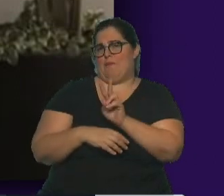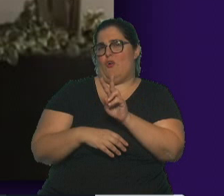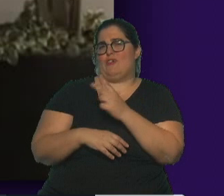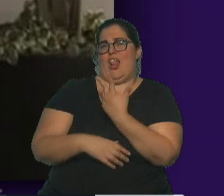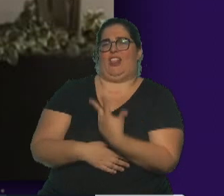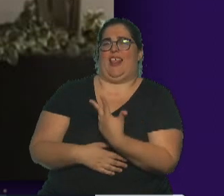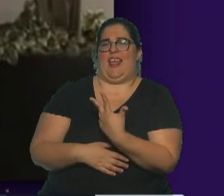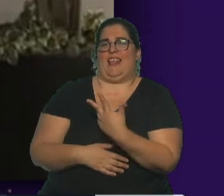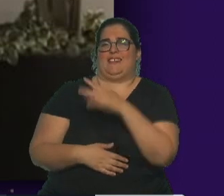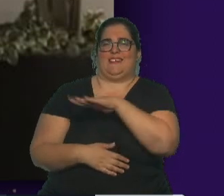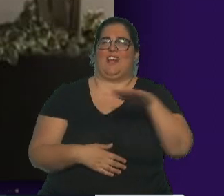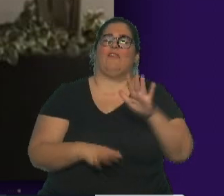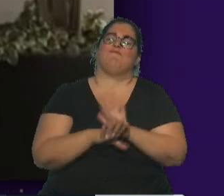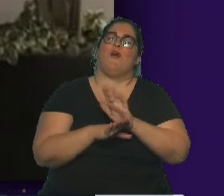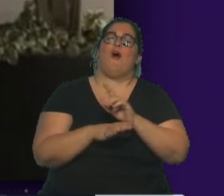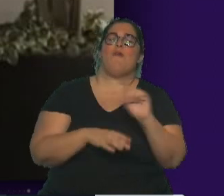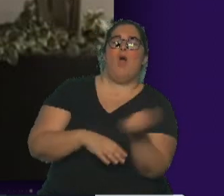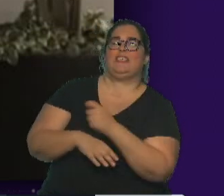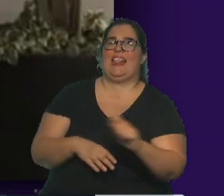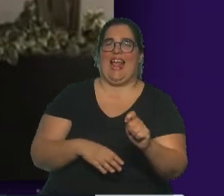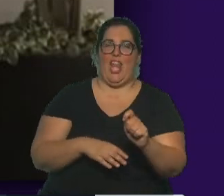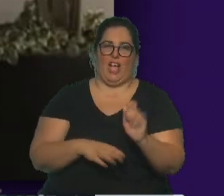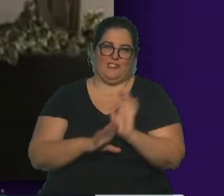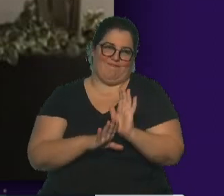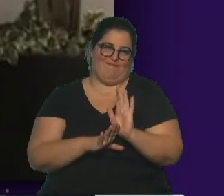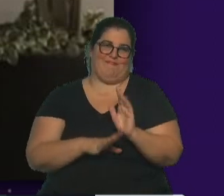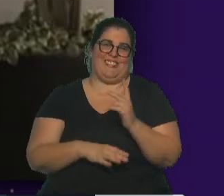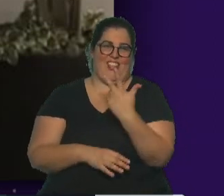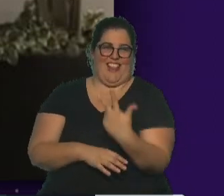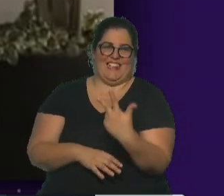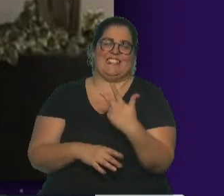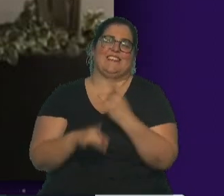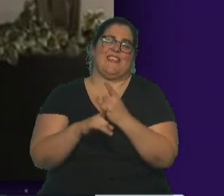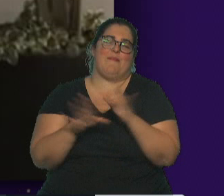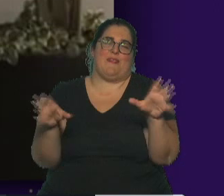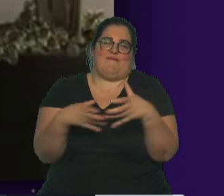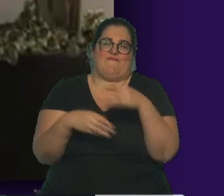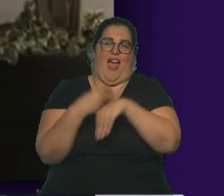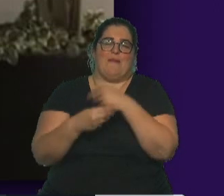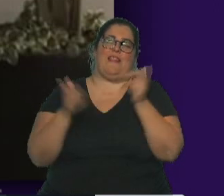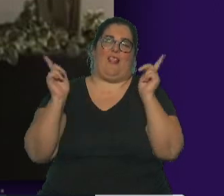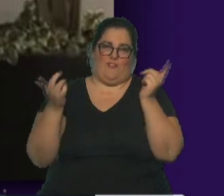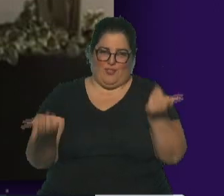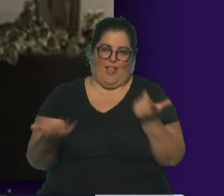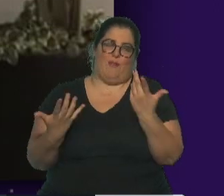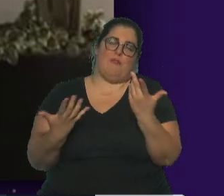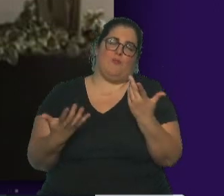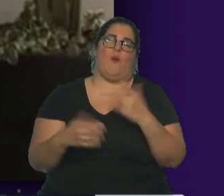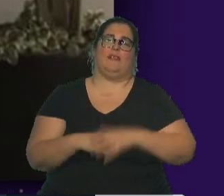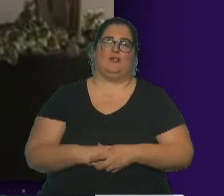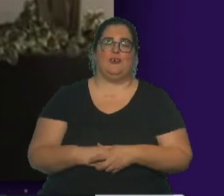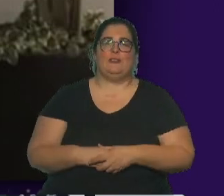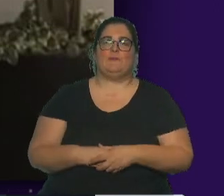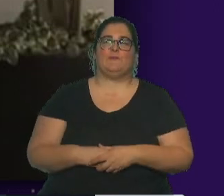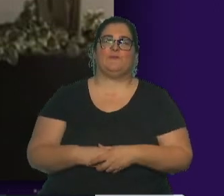a los tres mosqueteros están ahí junto a la familia, siempre disfrutando, por supuesto, de lo que